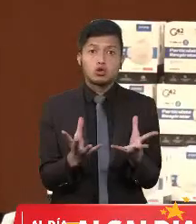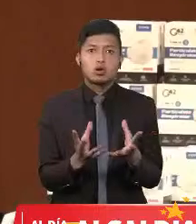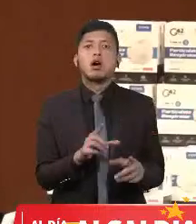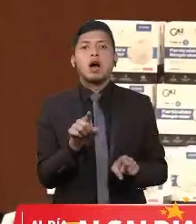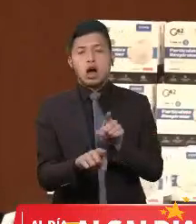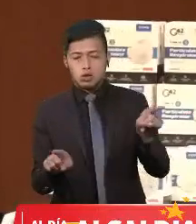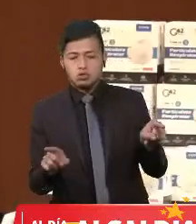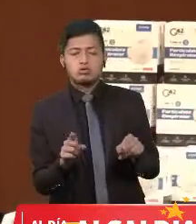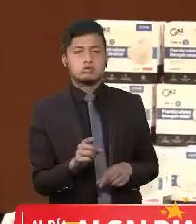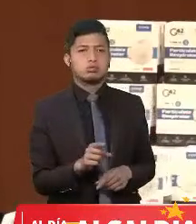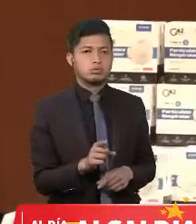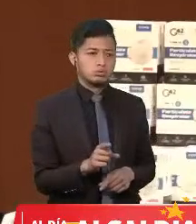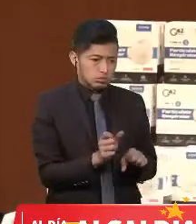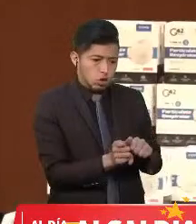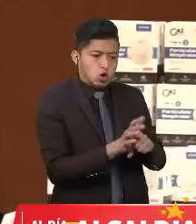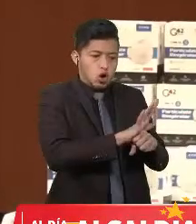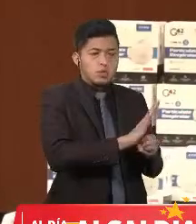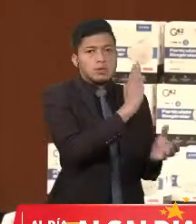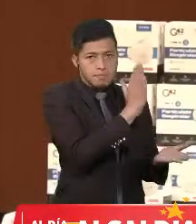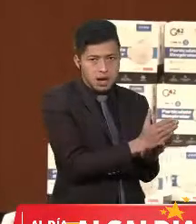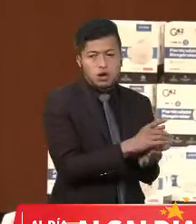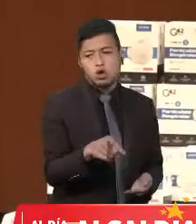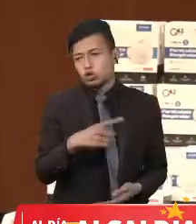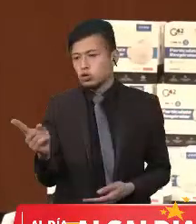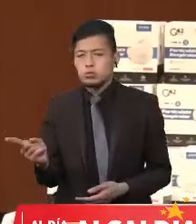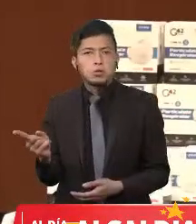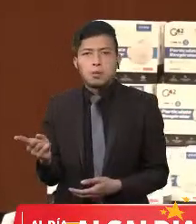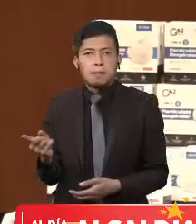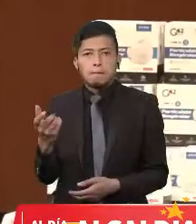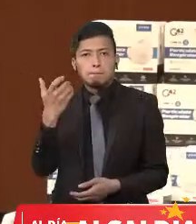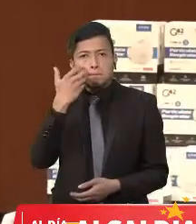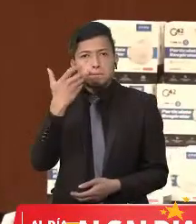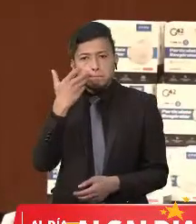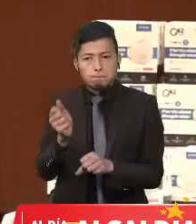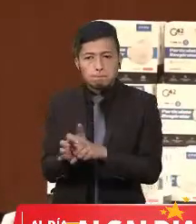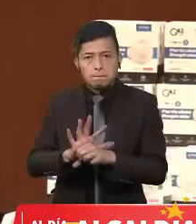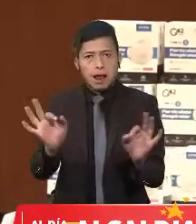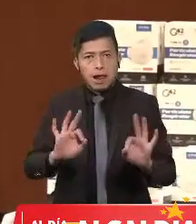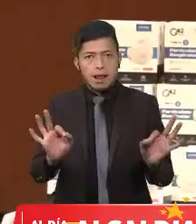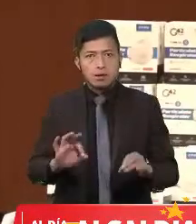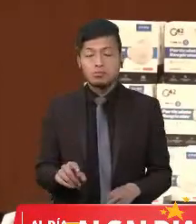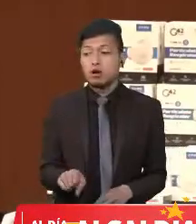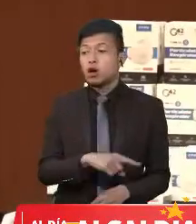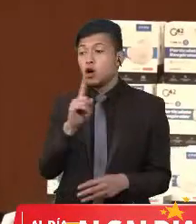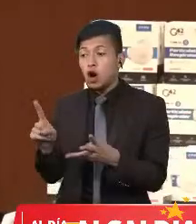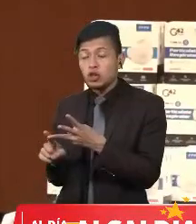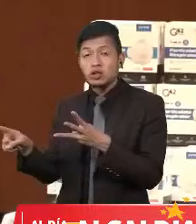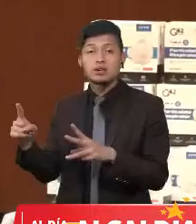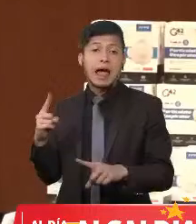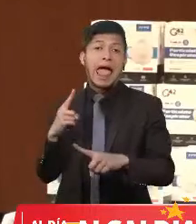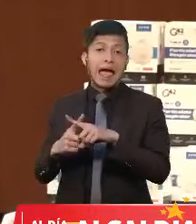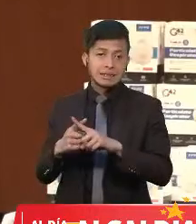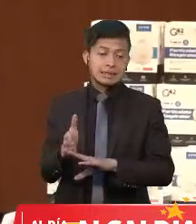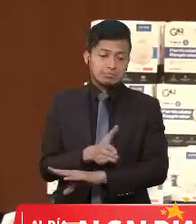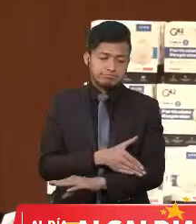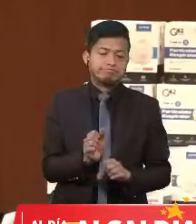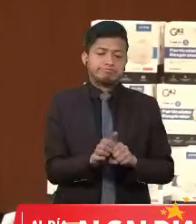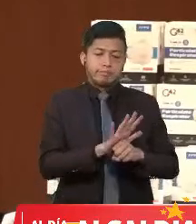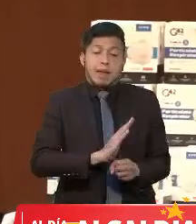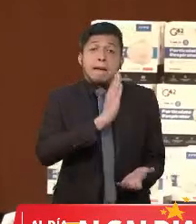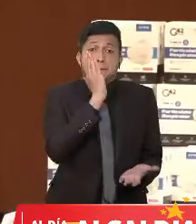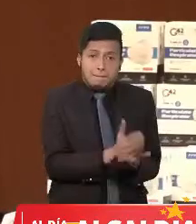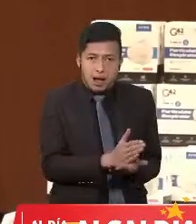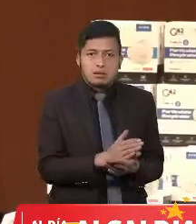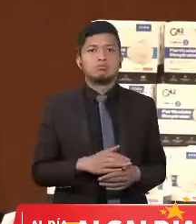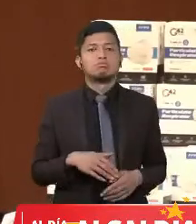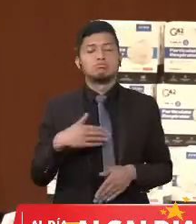y pacientes COVID, sino una categoría que nos viene creciendo, que es la de pacientes ex-COVID.